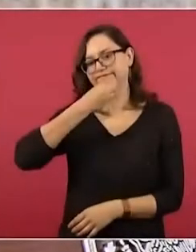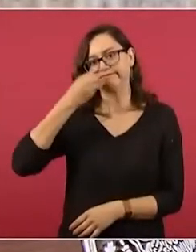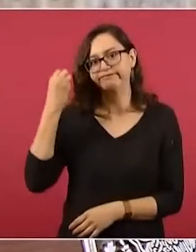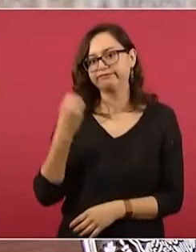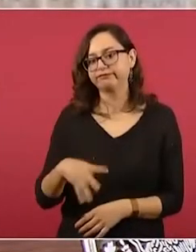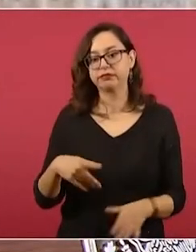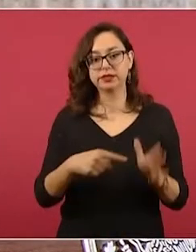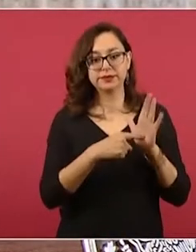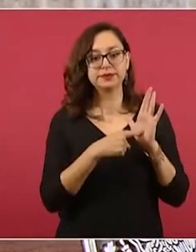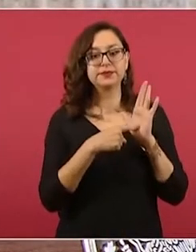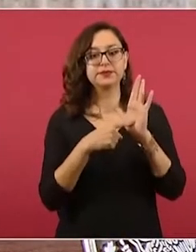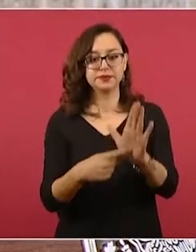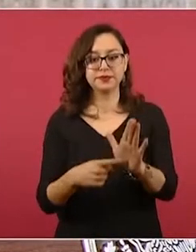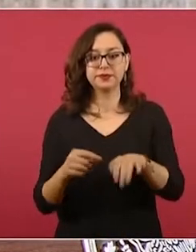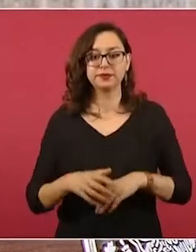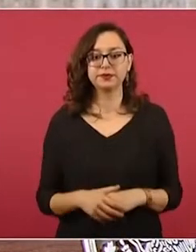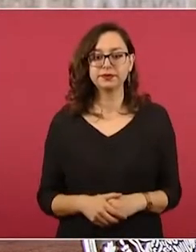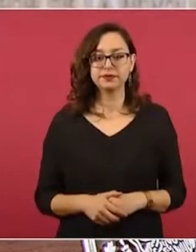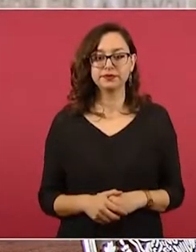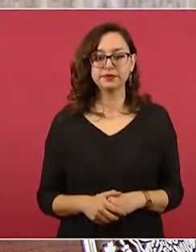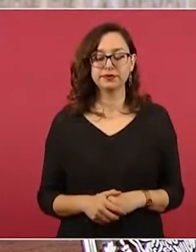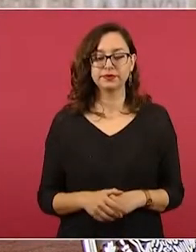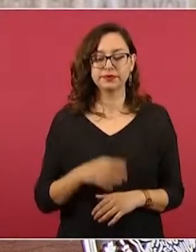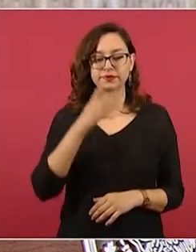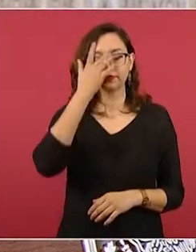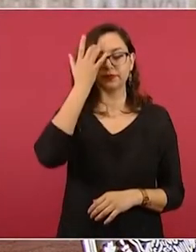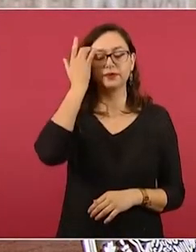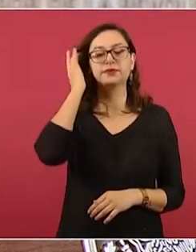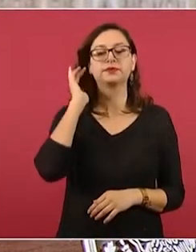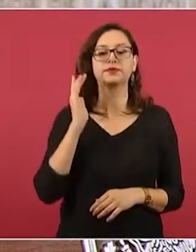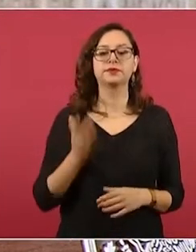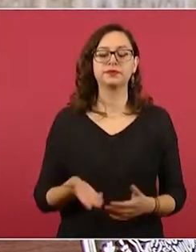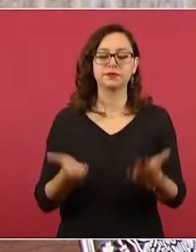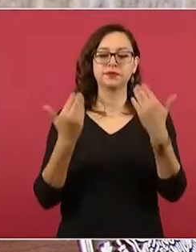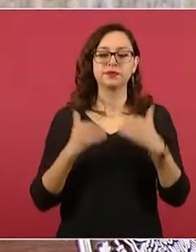Entonces vamos a empezar con Elizabeth.